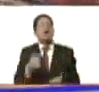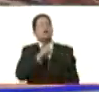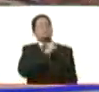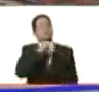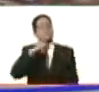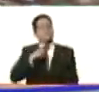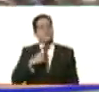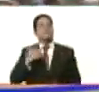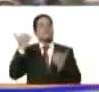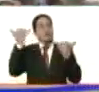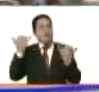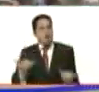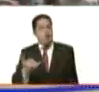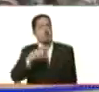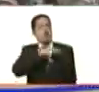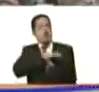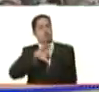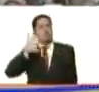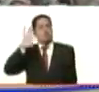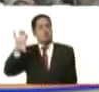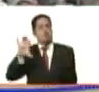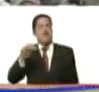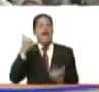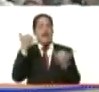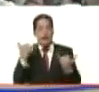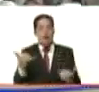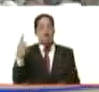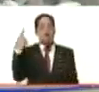soberana, ahora sí democrática.